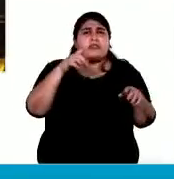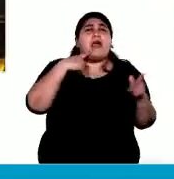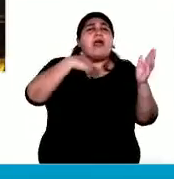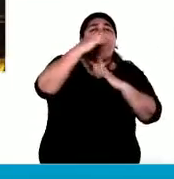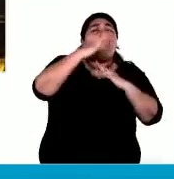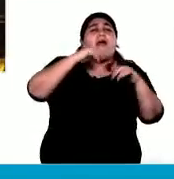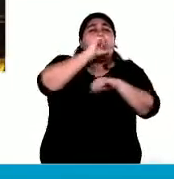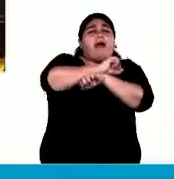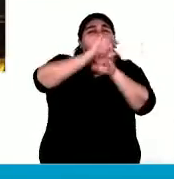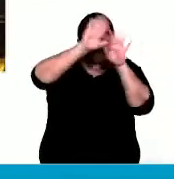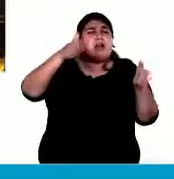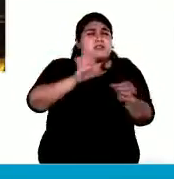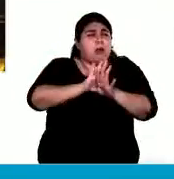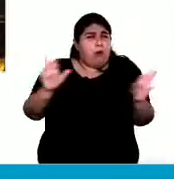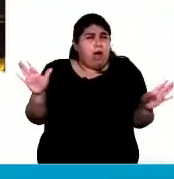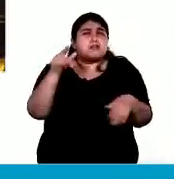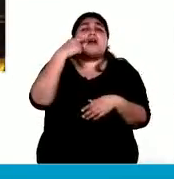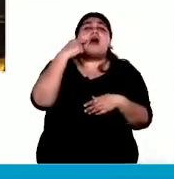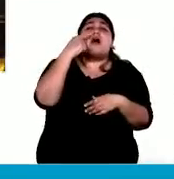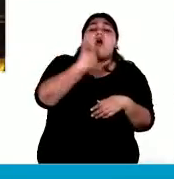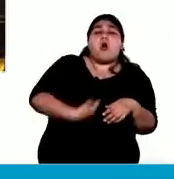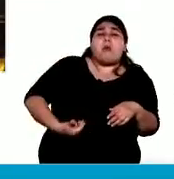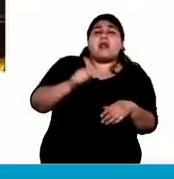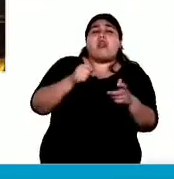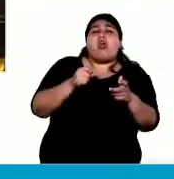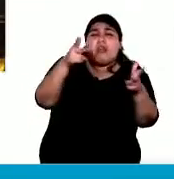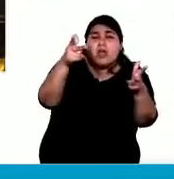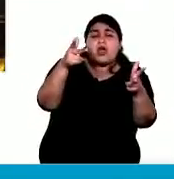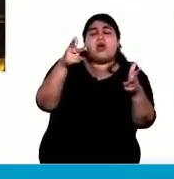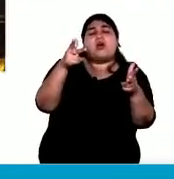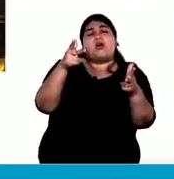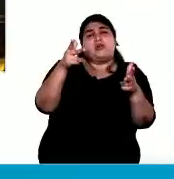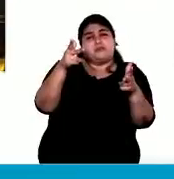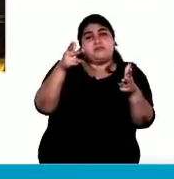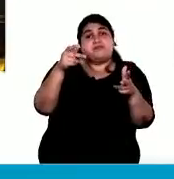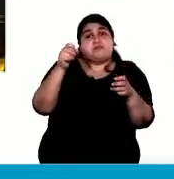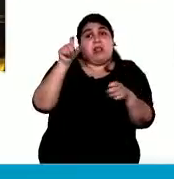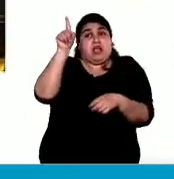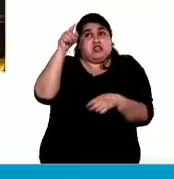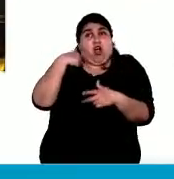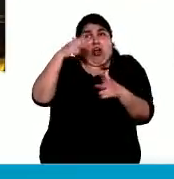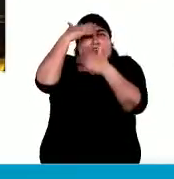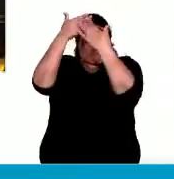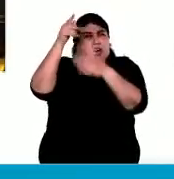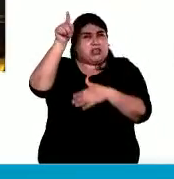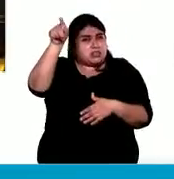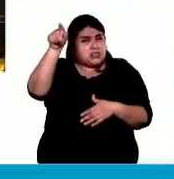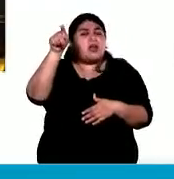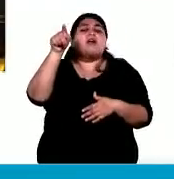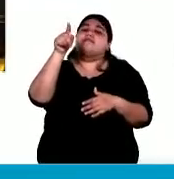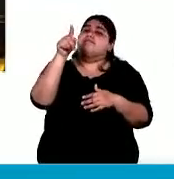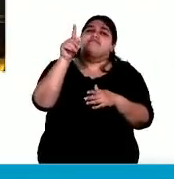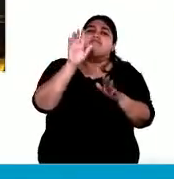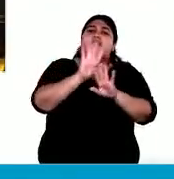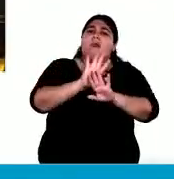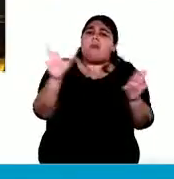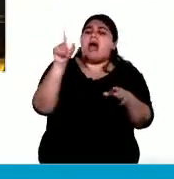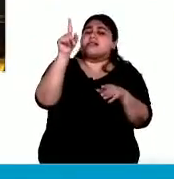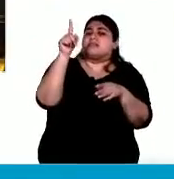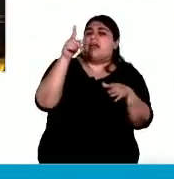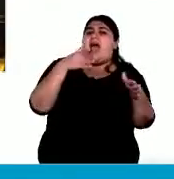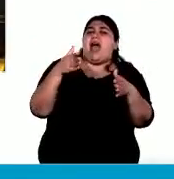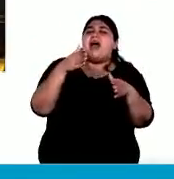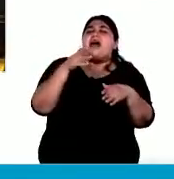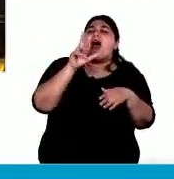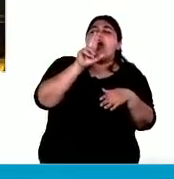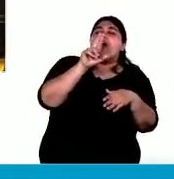el señor gobernador le dijo le digo a él y abandone el camino que tomaron dualde y